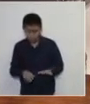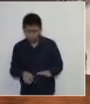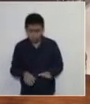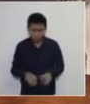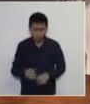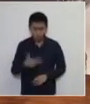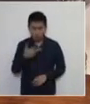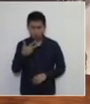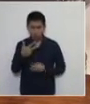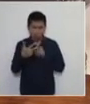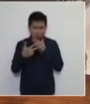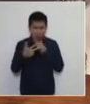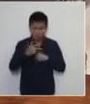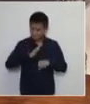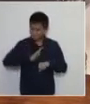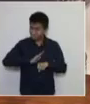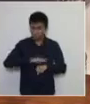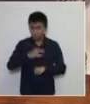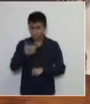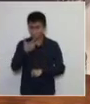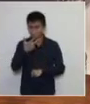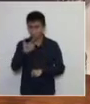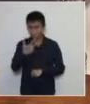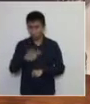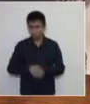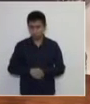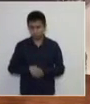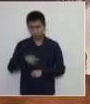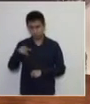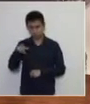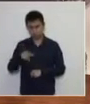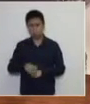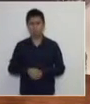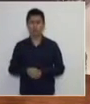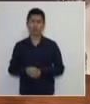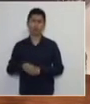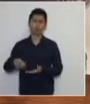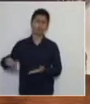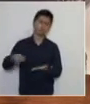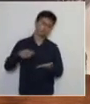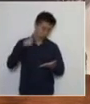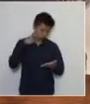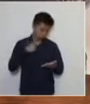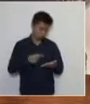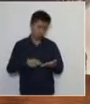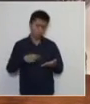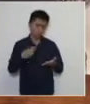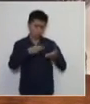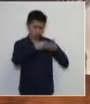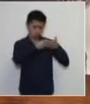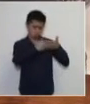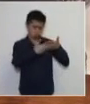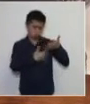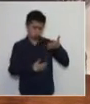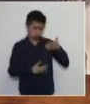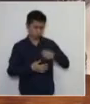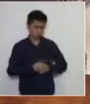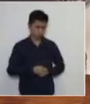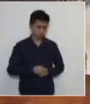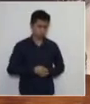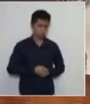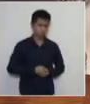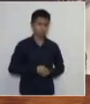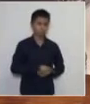masculinos más las cual les refirieron sus generales esto es un hombre y que inmediatamente después se volvió a